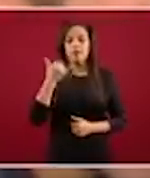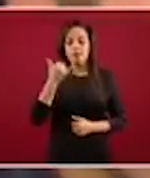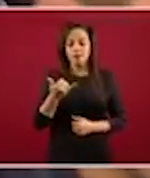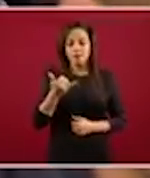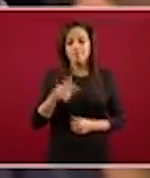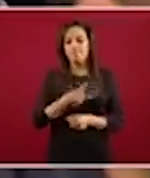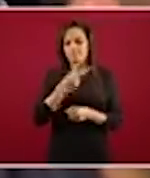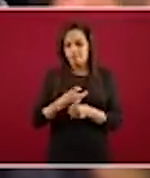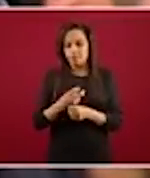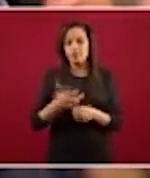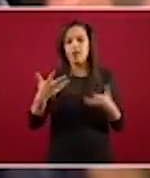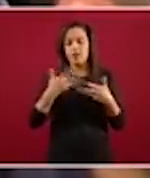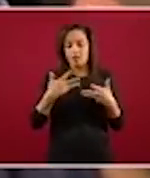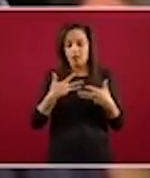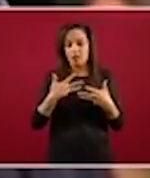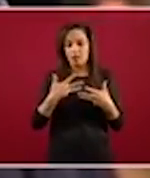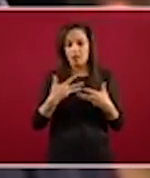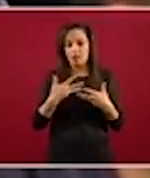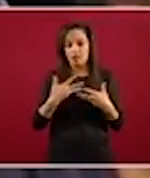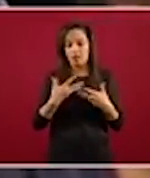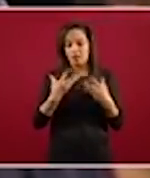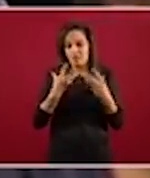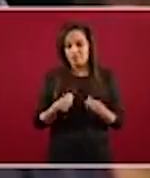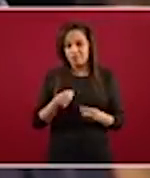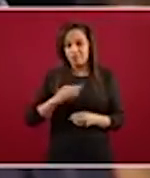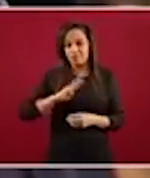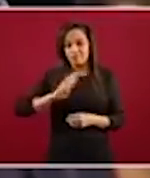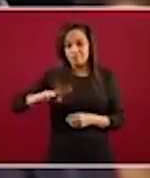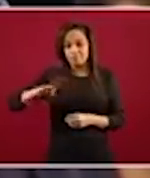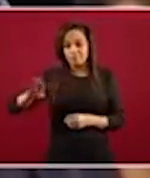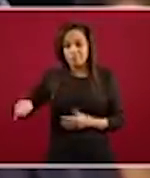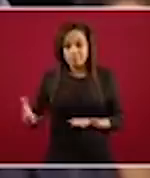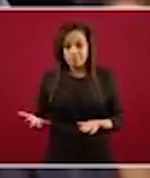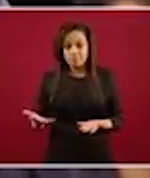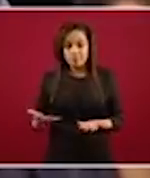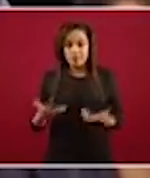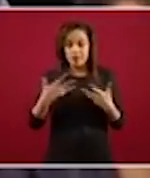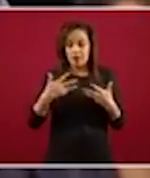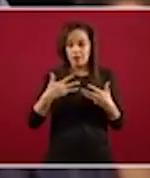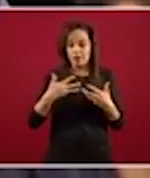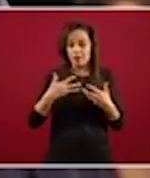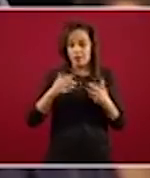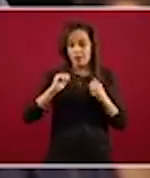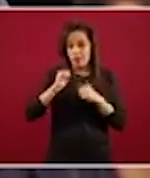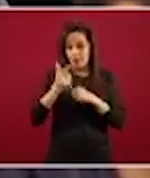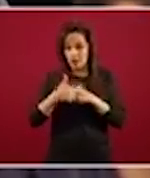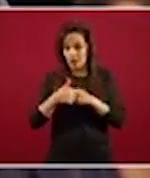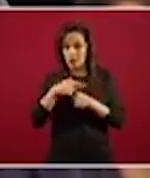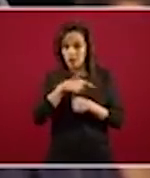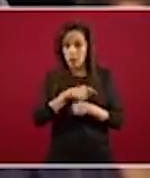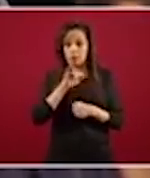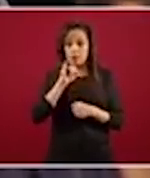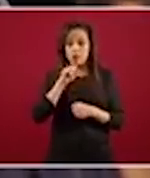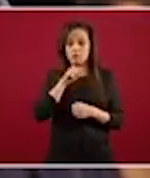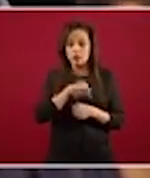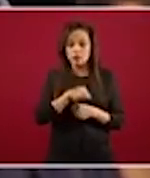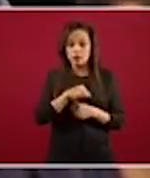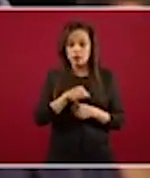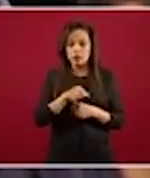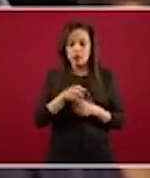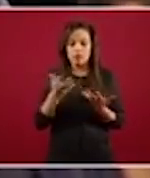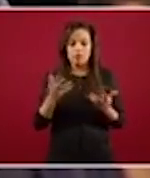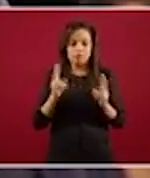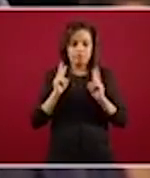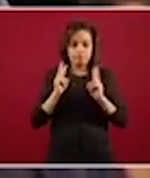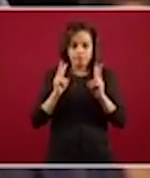protocolo para los casos de fallecimiento por COVID? ¿Va a haber funeral? No, no lo va a haber. Por favor, si nos puede